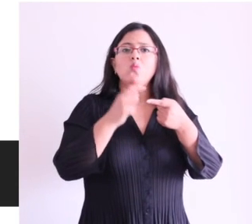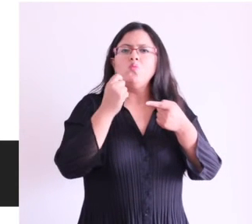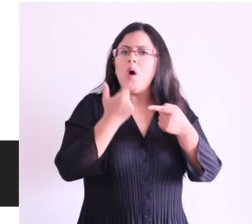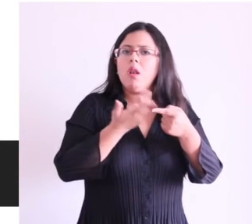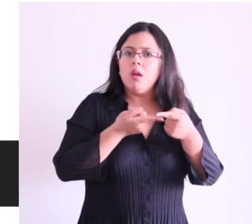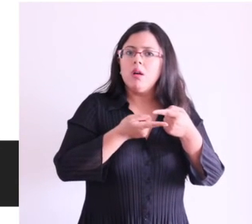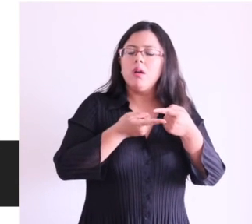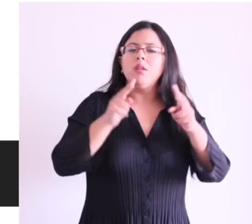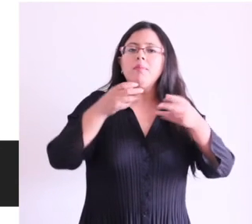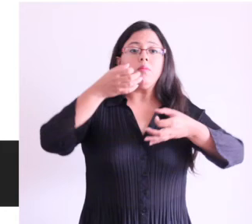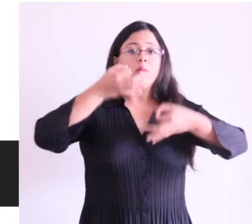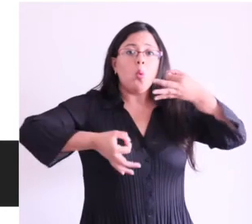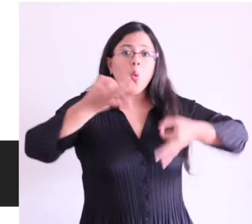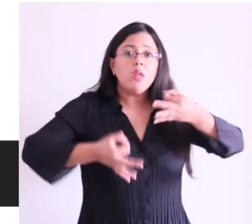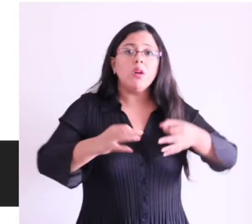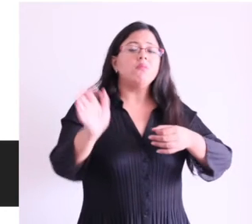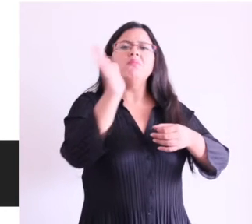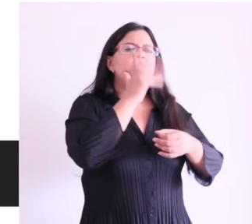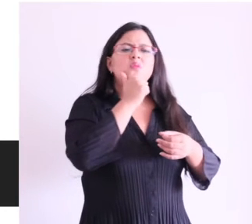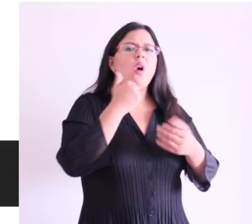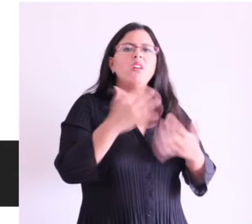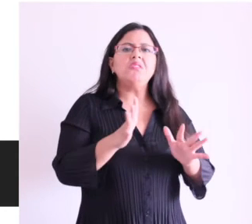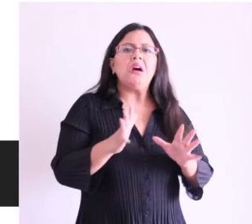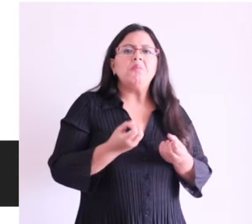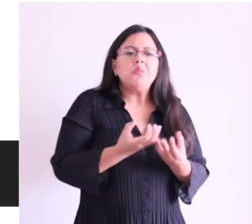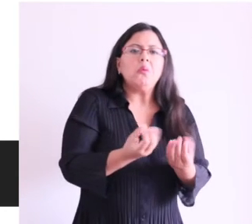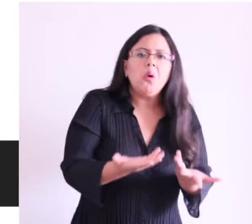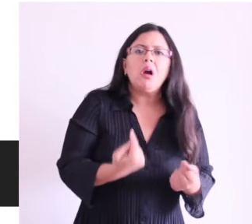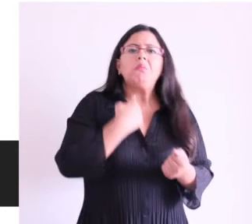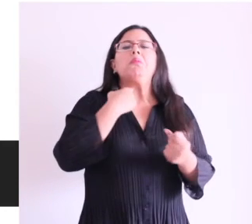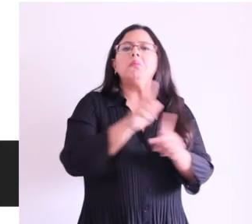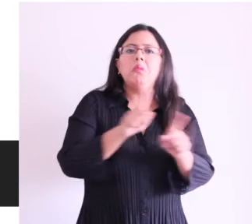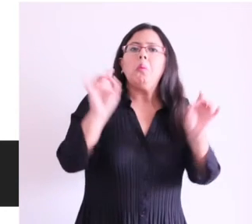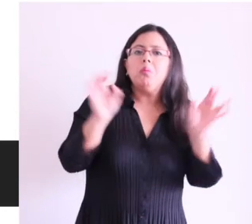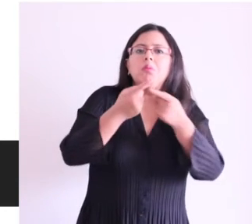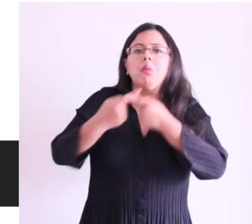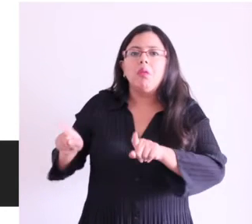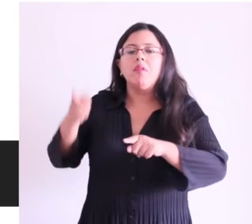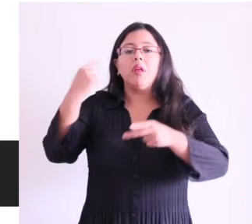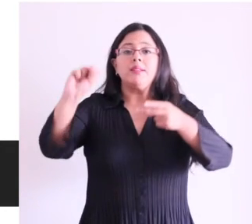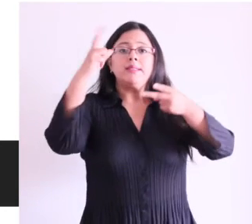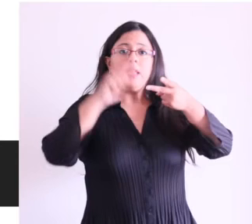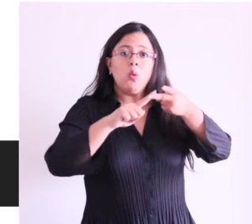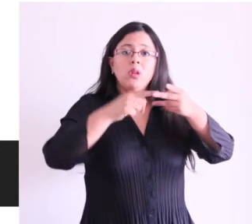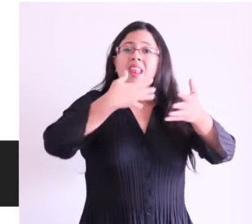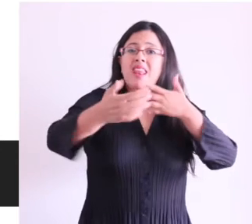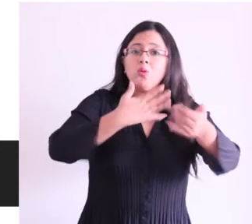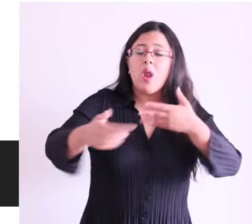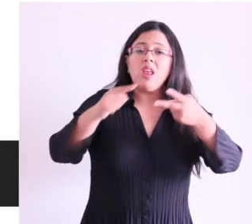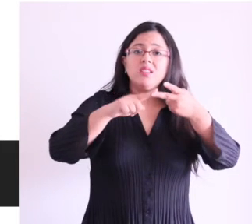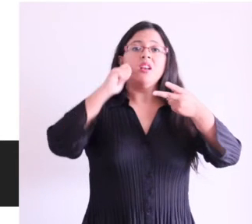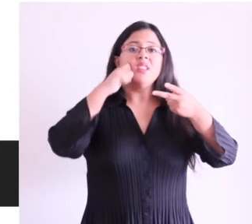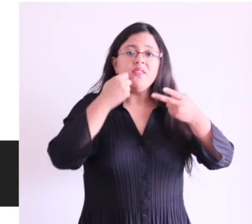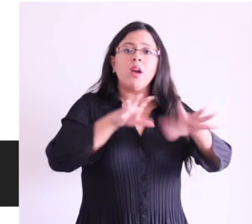cuales el acto jurídico no produce efecto alguno o degenera en otro diferente. En el caso de la